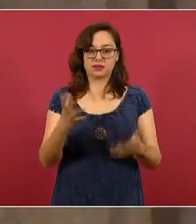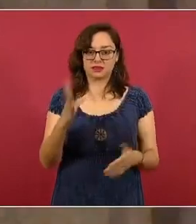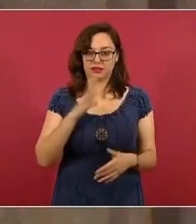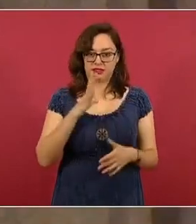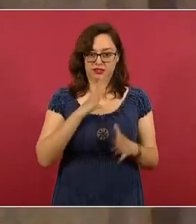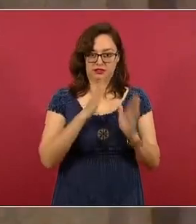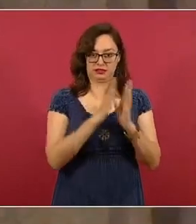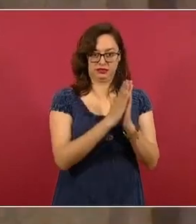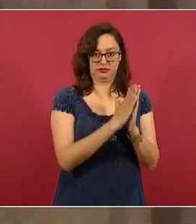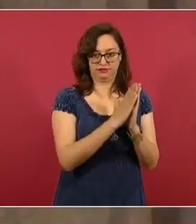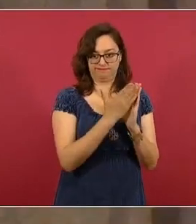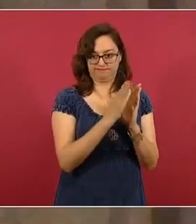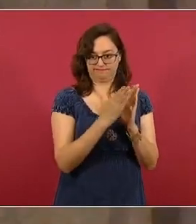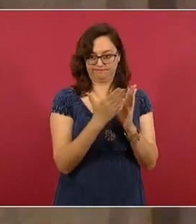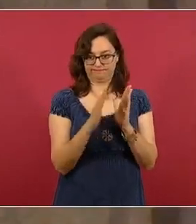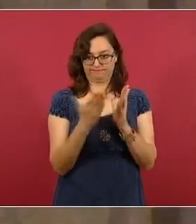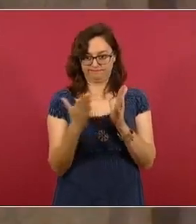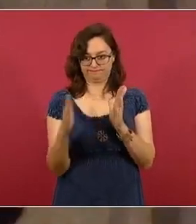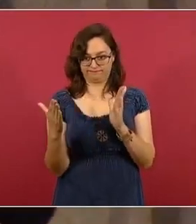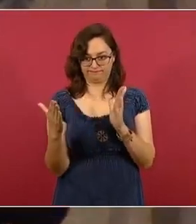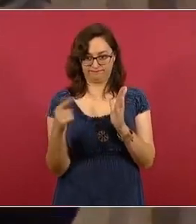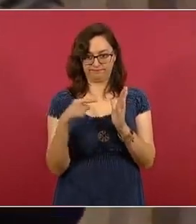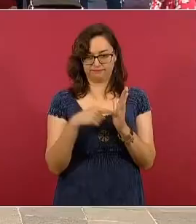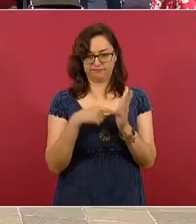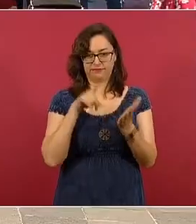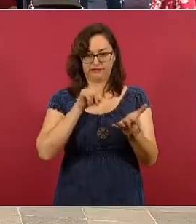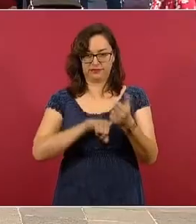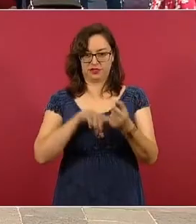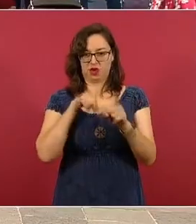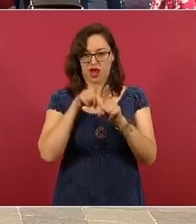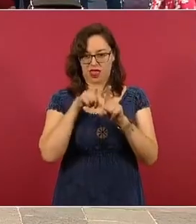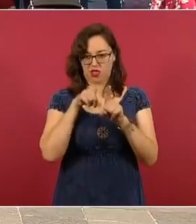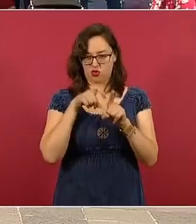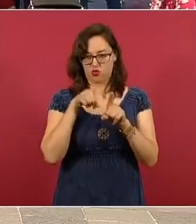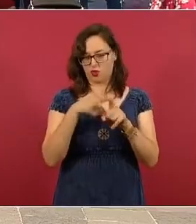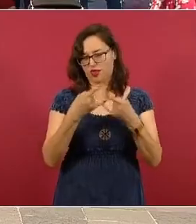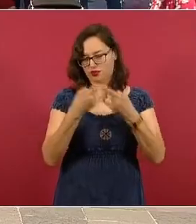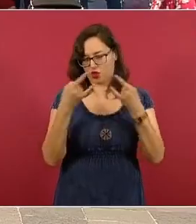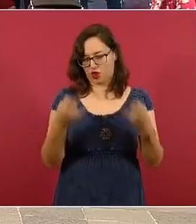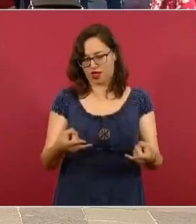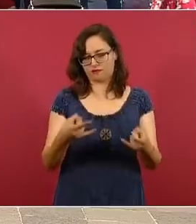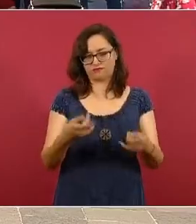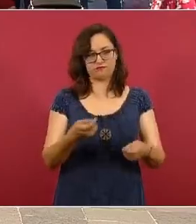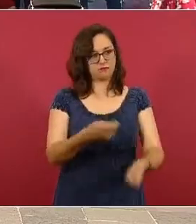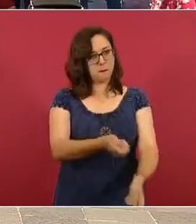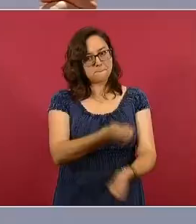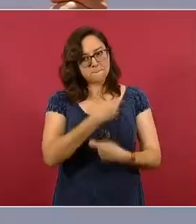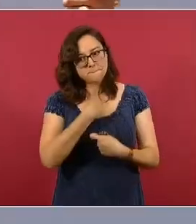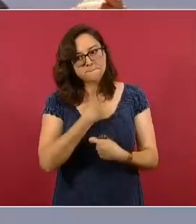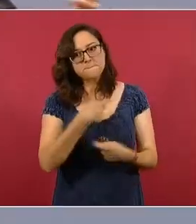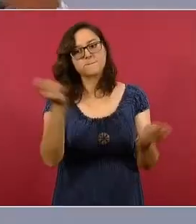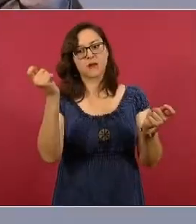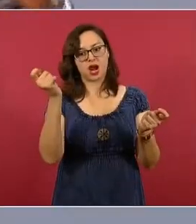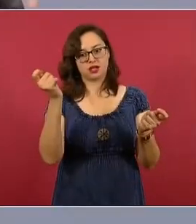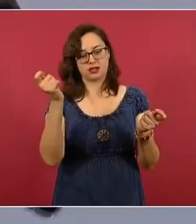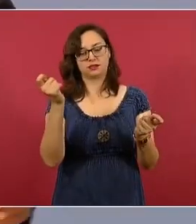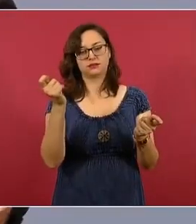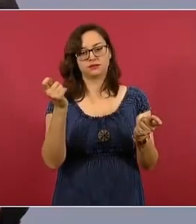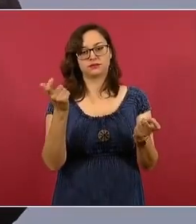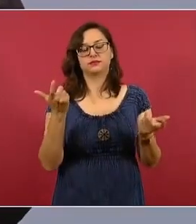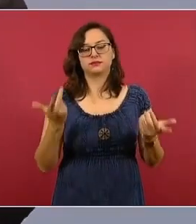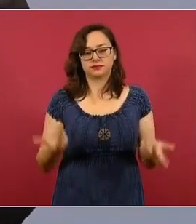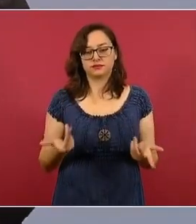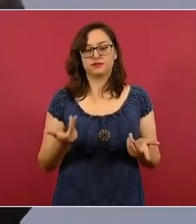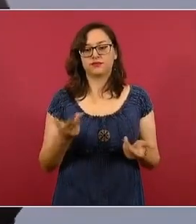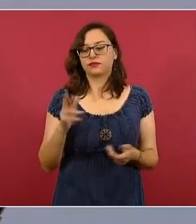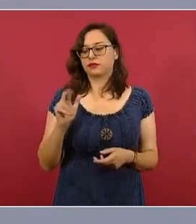una historieta que vamos a difundir casa por casa. Le agradecemos